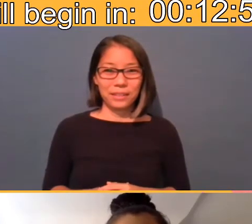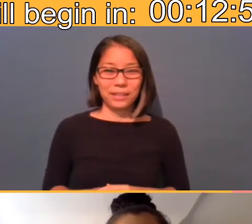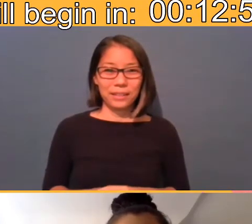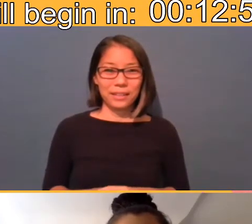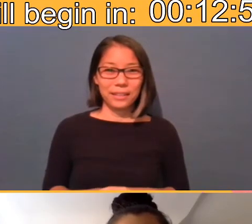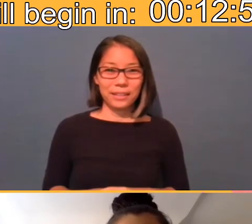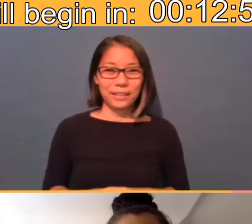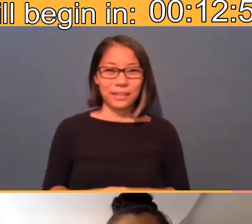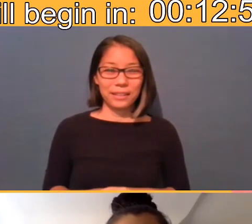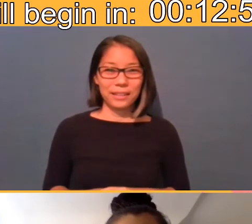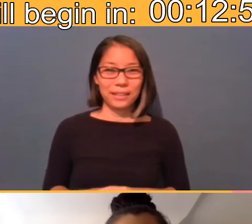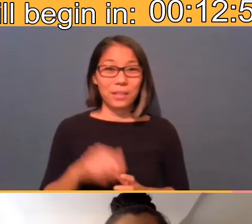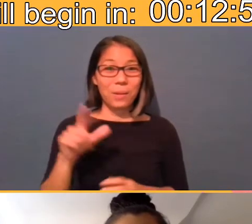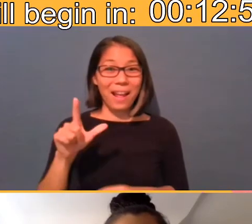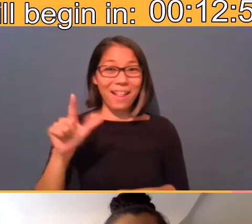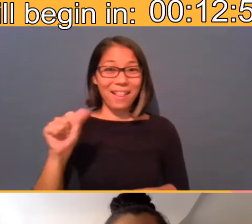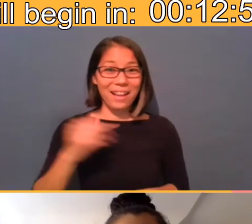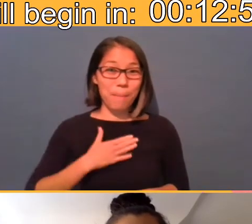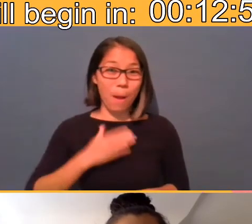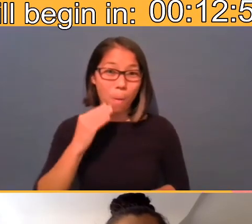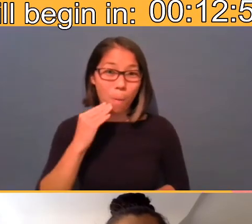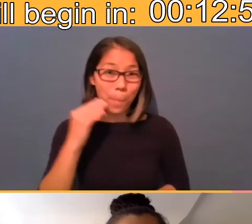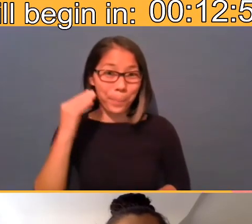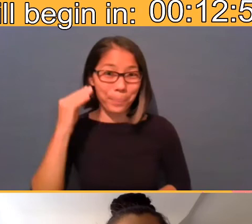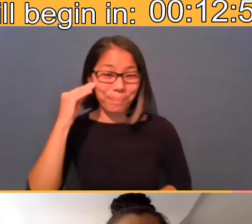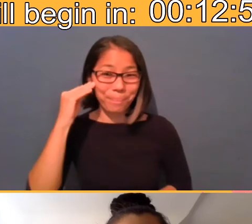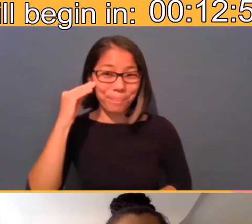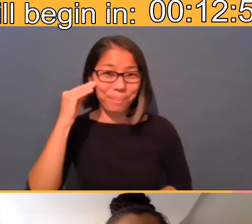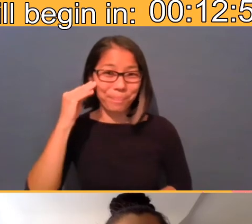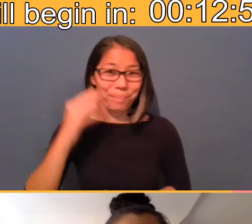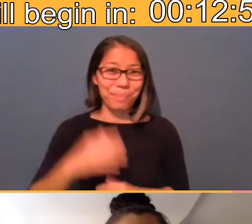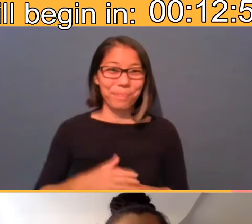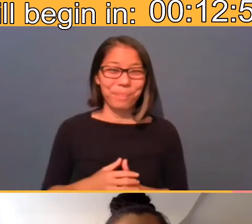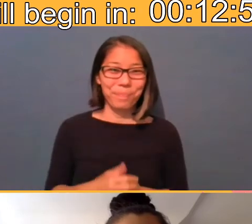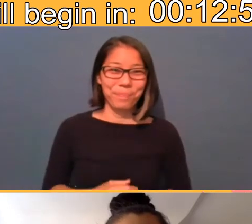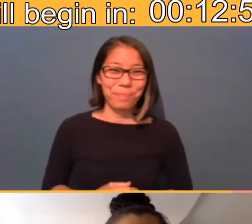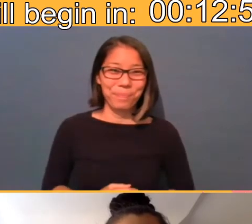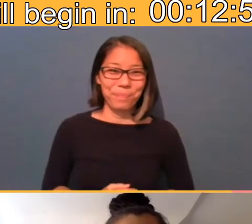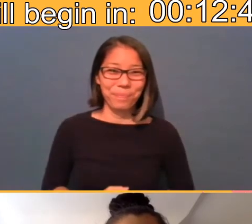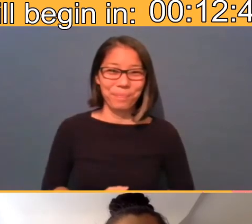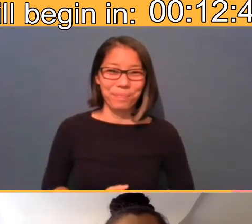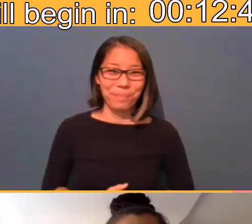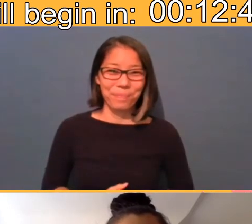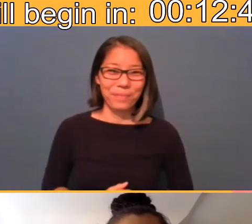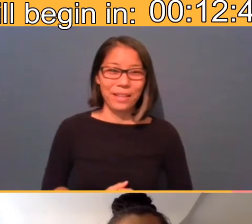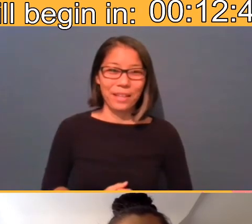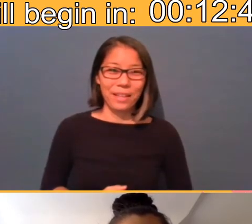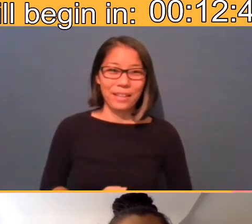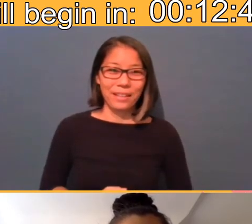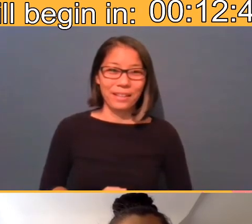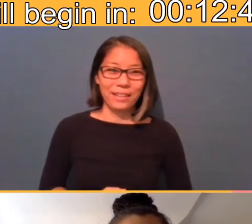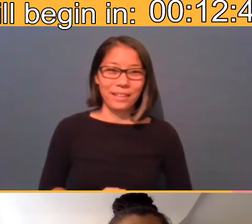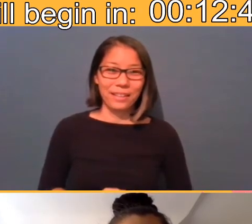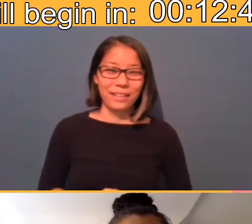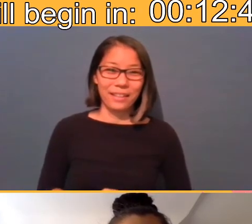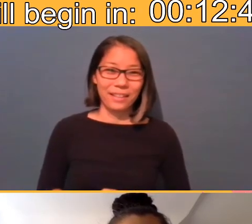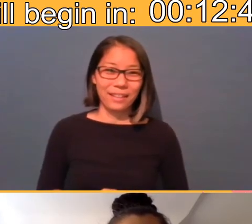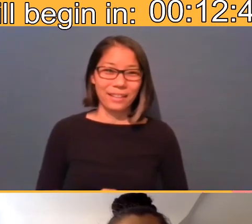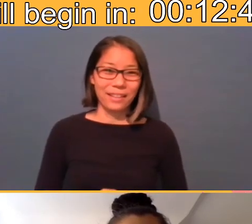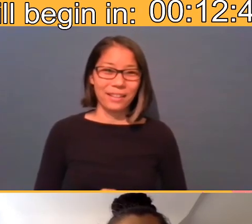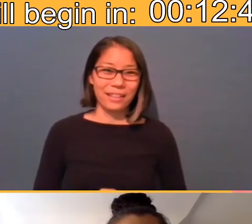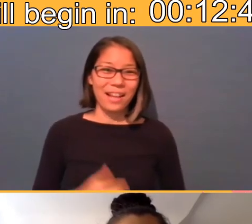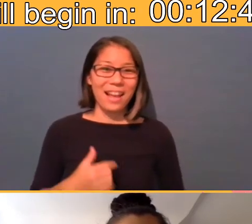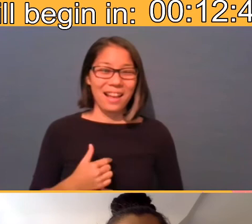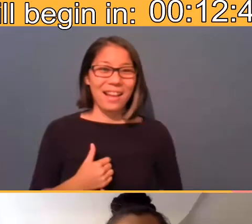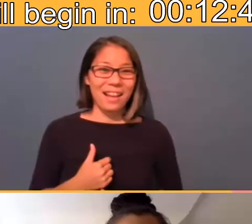hogar. Es una tierra que me encanta la gente. Y yo vivía con una